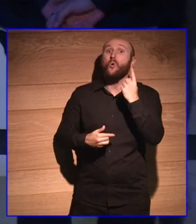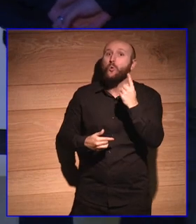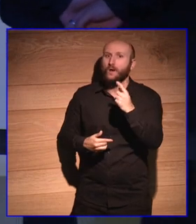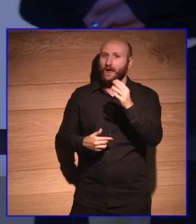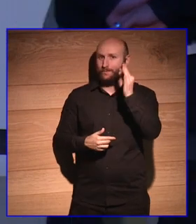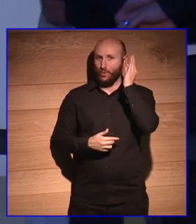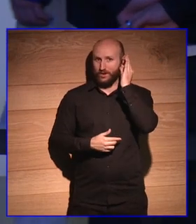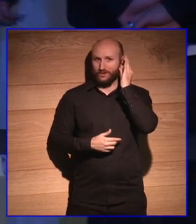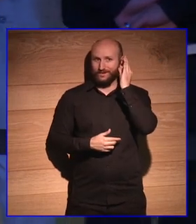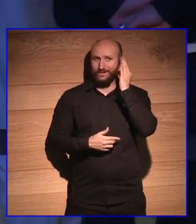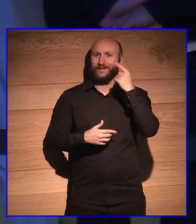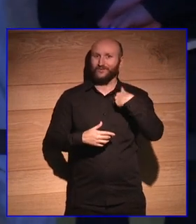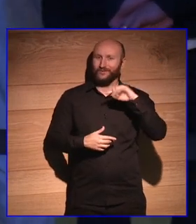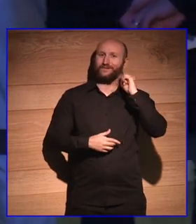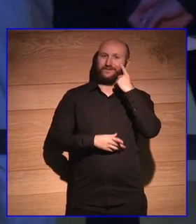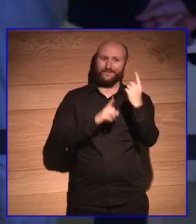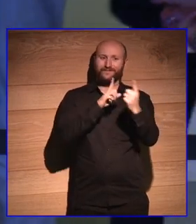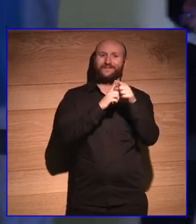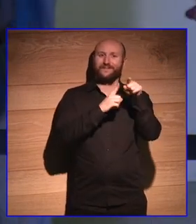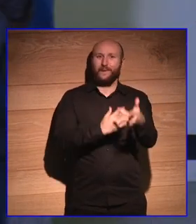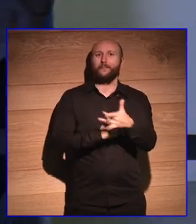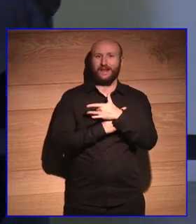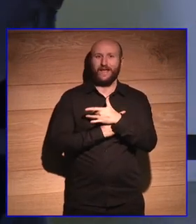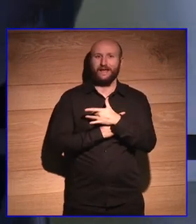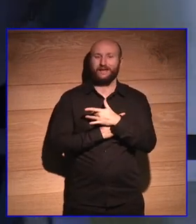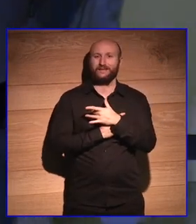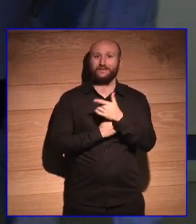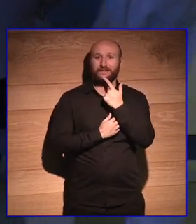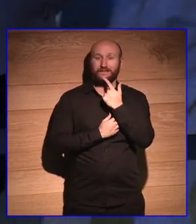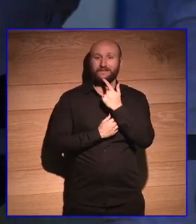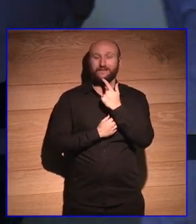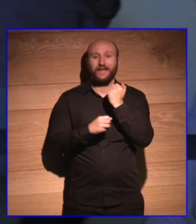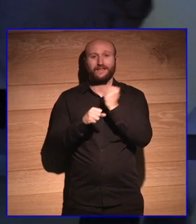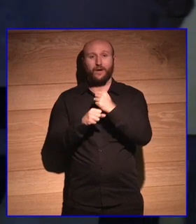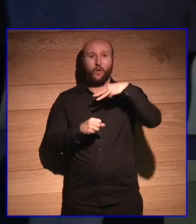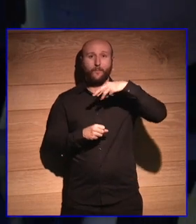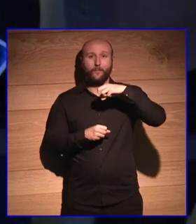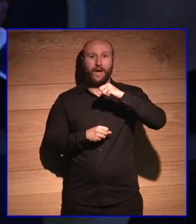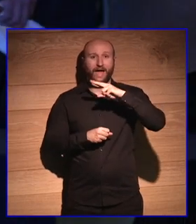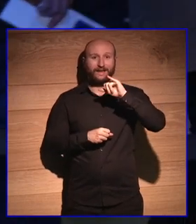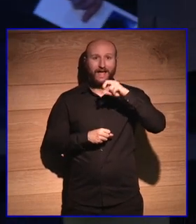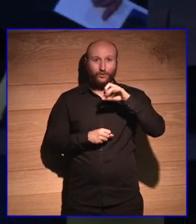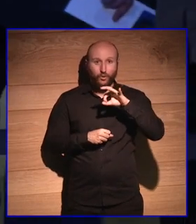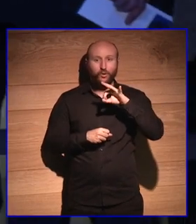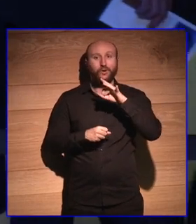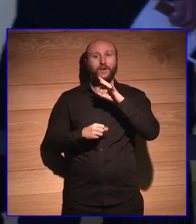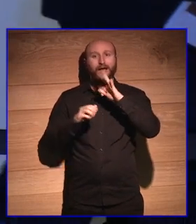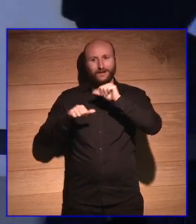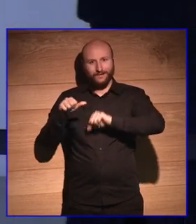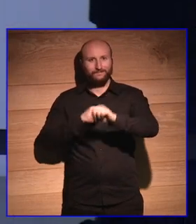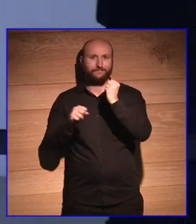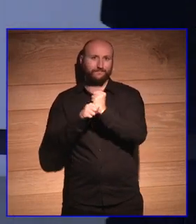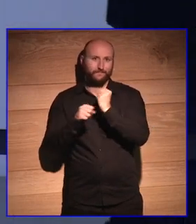fue como yo llegué a maría de pablos me acerqué al trabajo de mariana gómez de casos y a partir de ahí empecé a trabajar que pasó que el